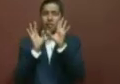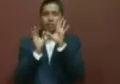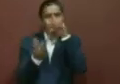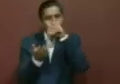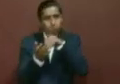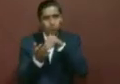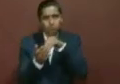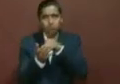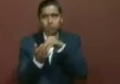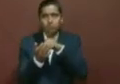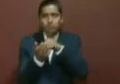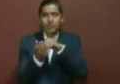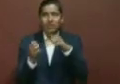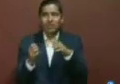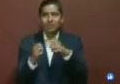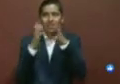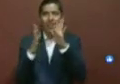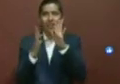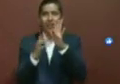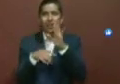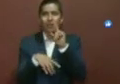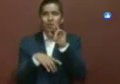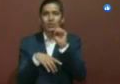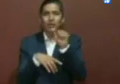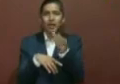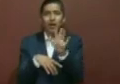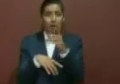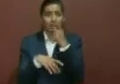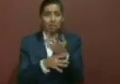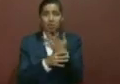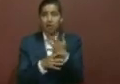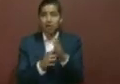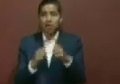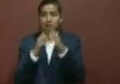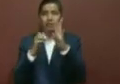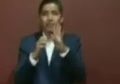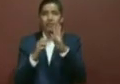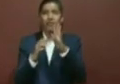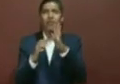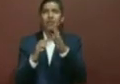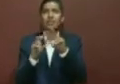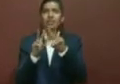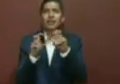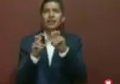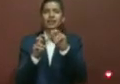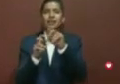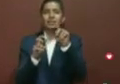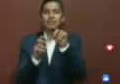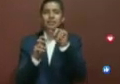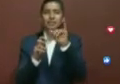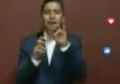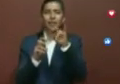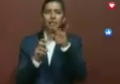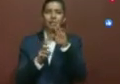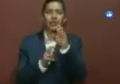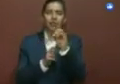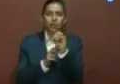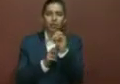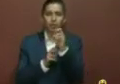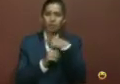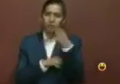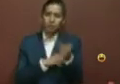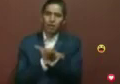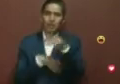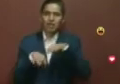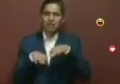mantiene la alerta que emitió la USDA. Y precisamente tengo entendido que va a Sierra Cuarentino, entonces también preguntarle en este sentido